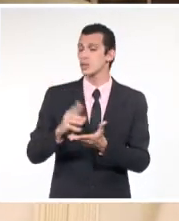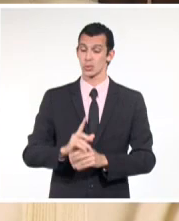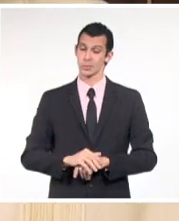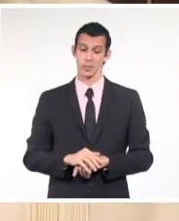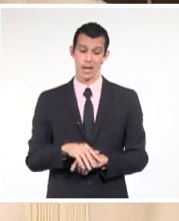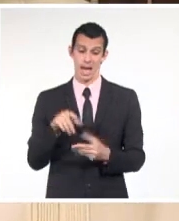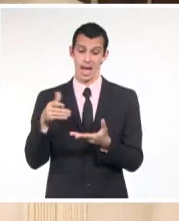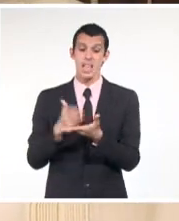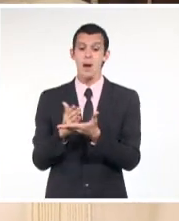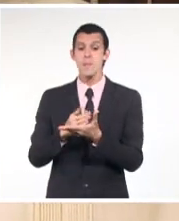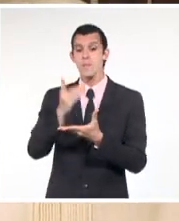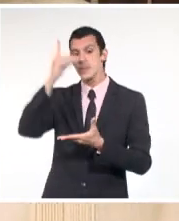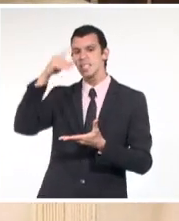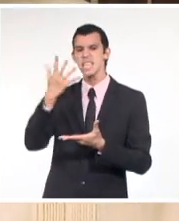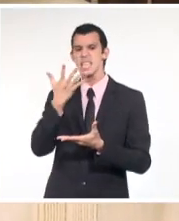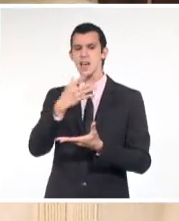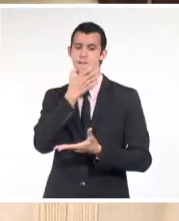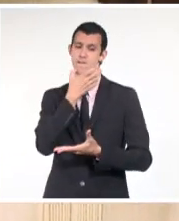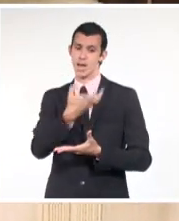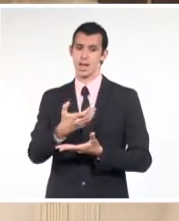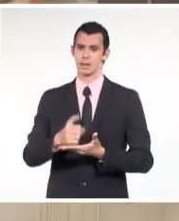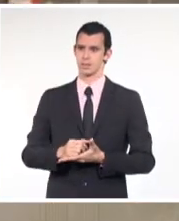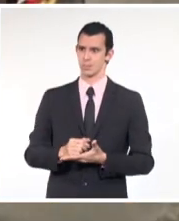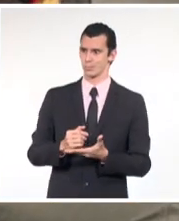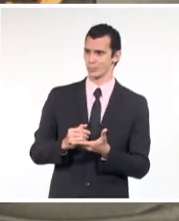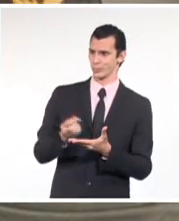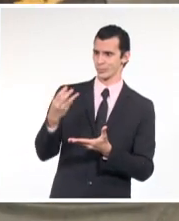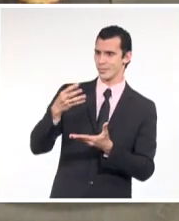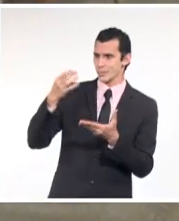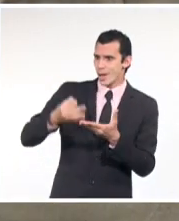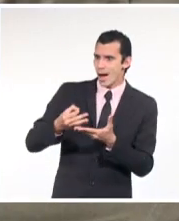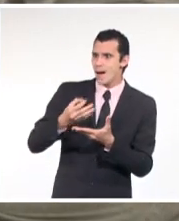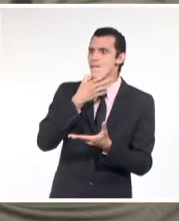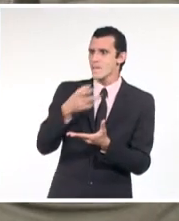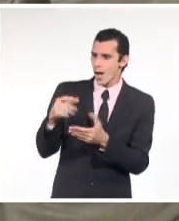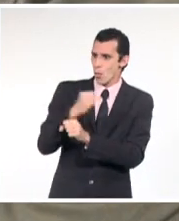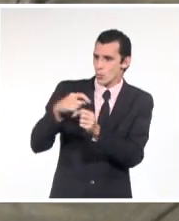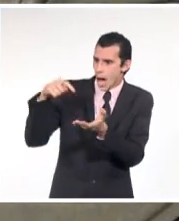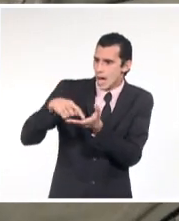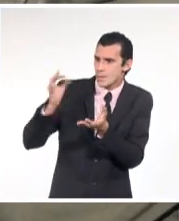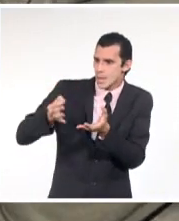pues no esperaba la respuesta. Era de él.